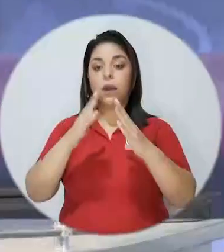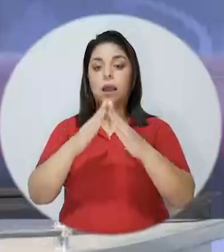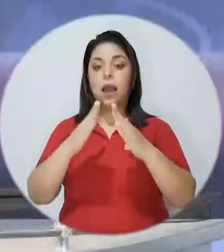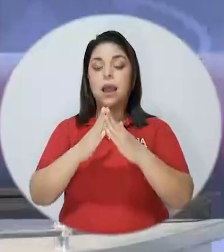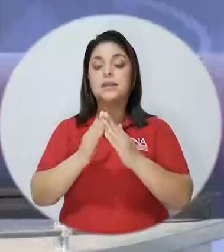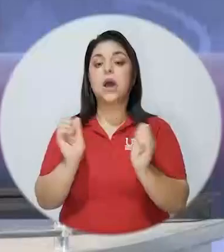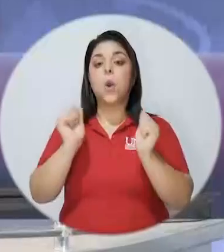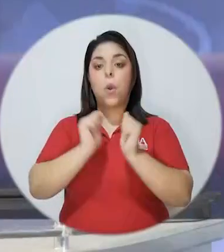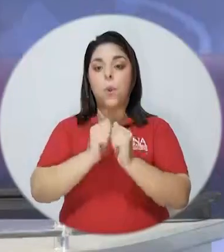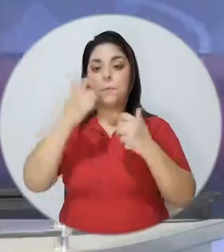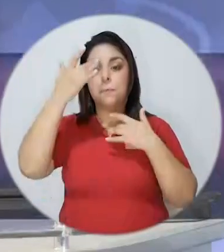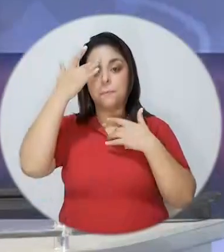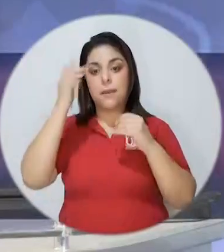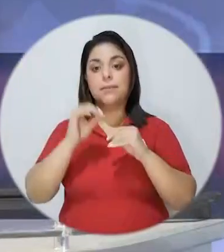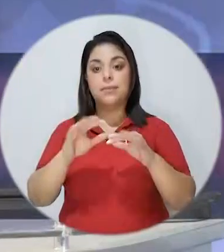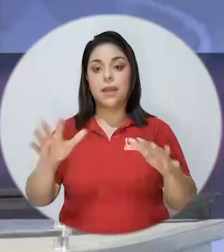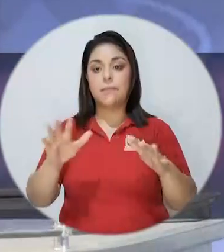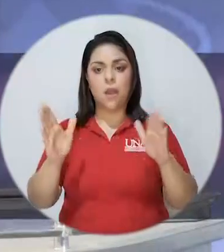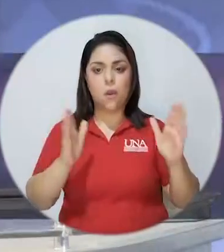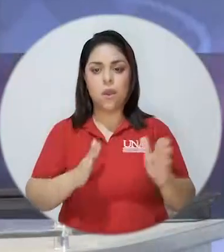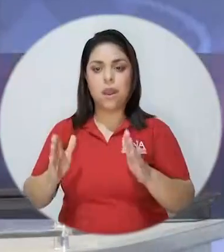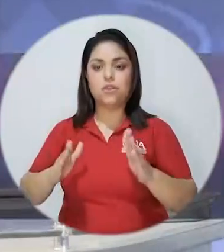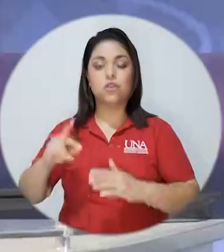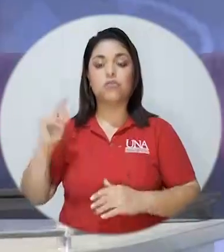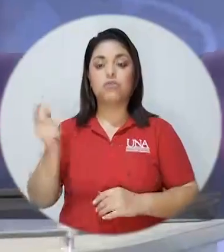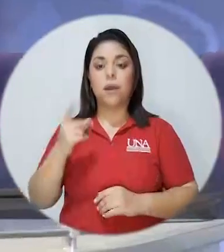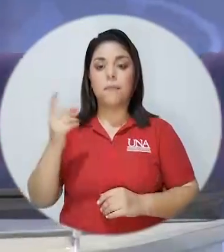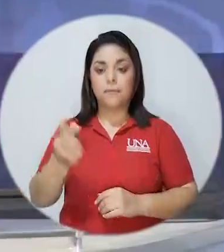se organizó rápidamente, ¿verdad?